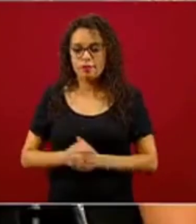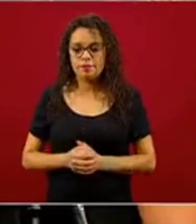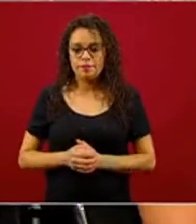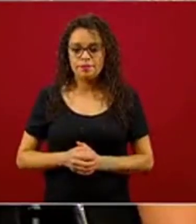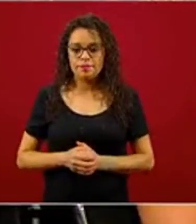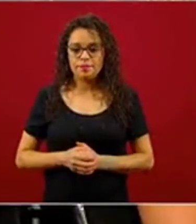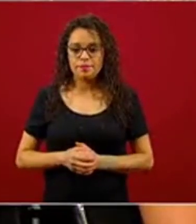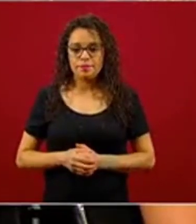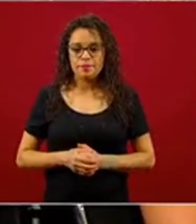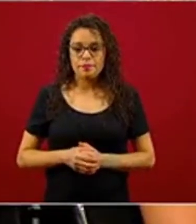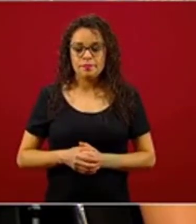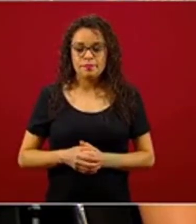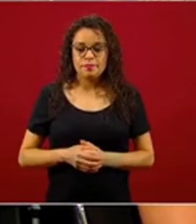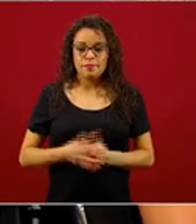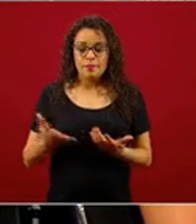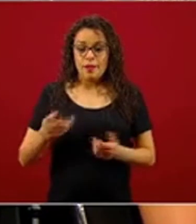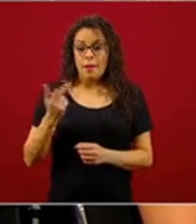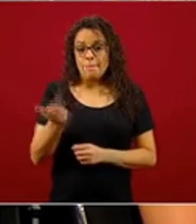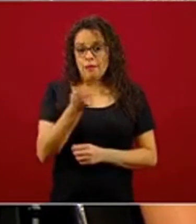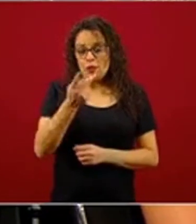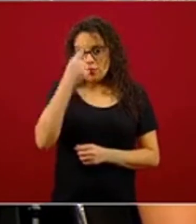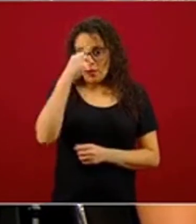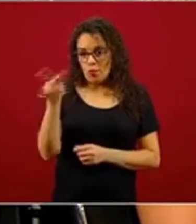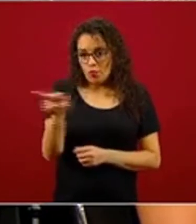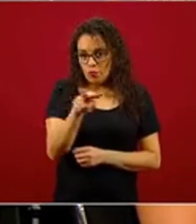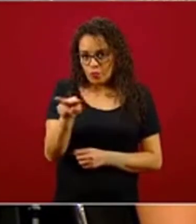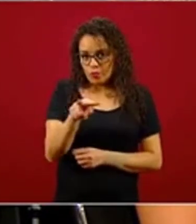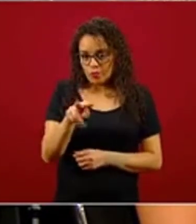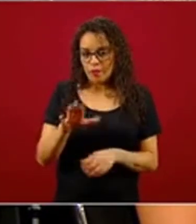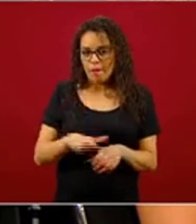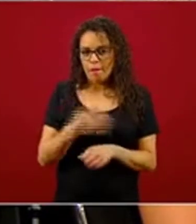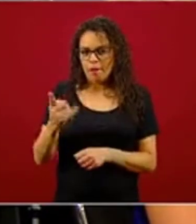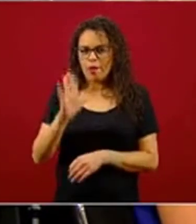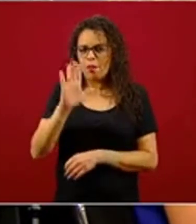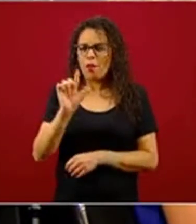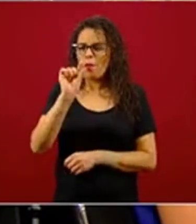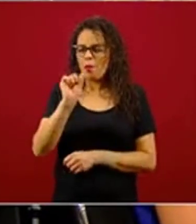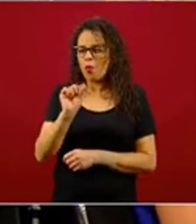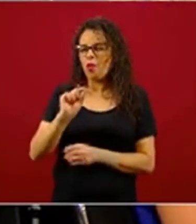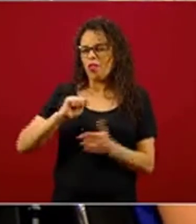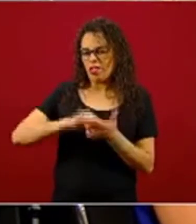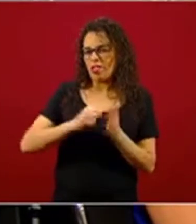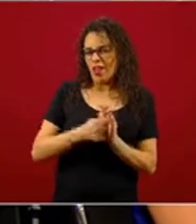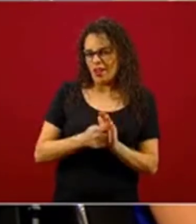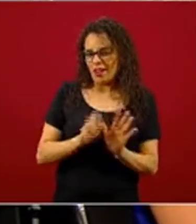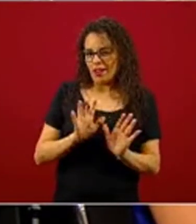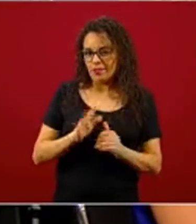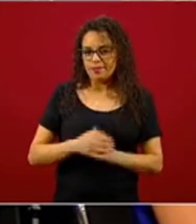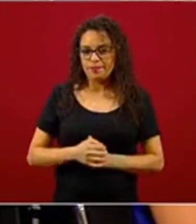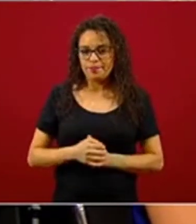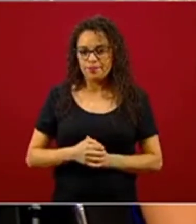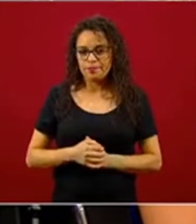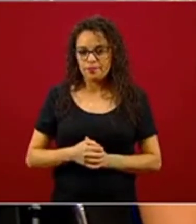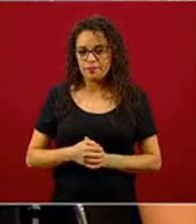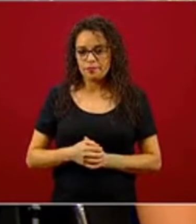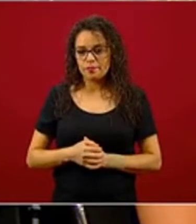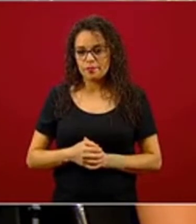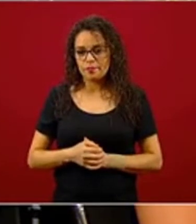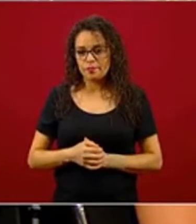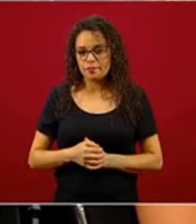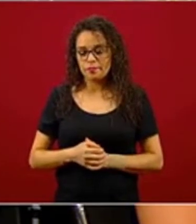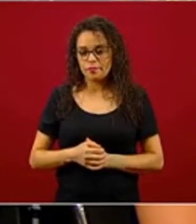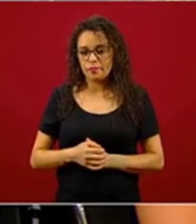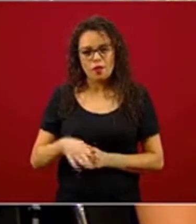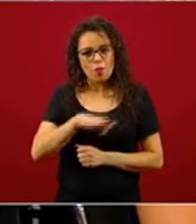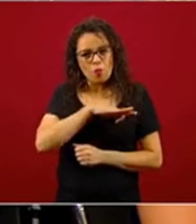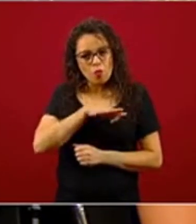una pregunta un poquito que se combina técnica. Ver si es posible que